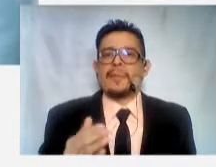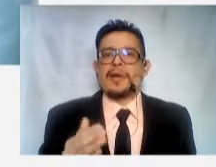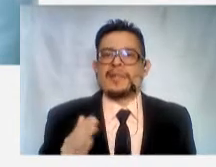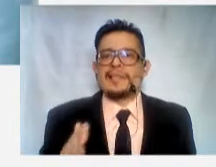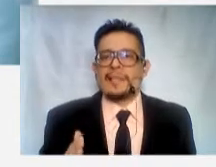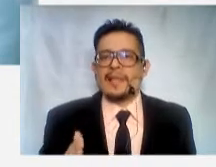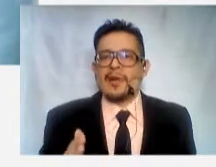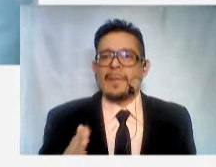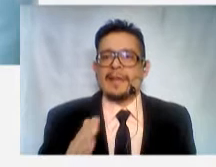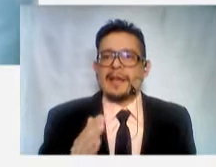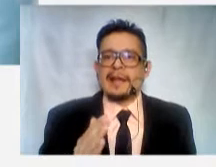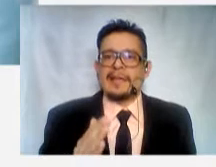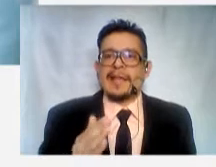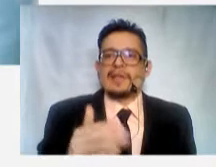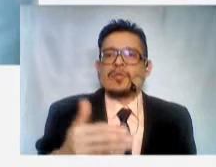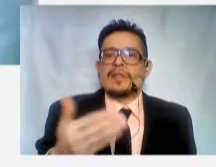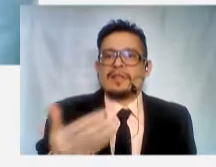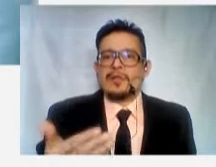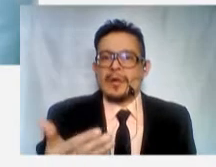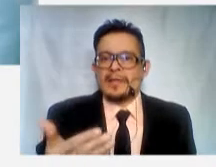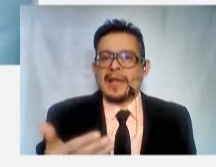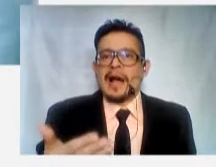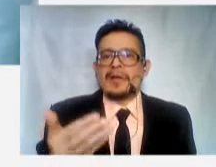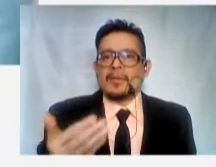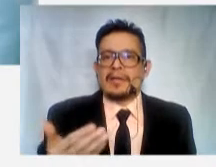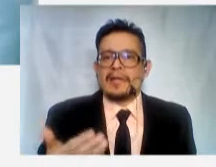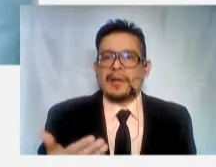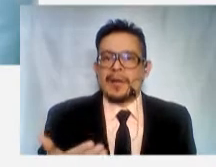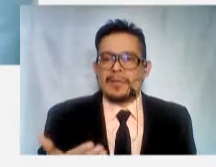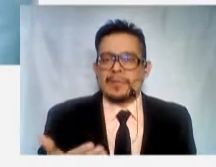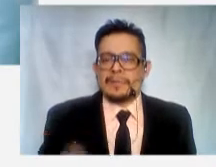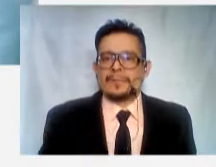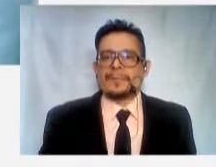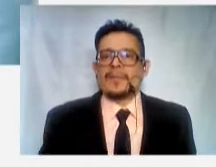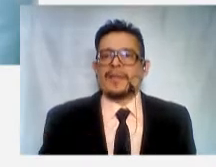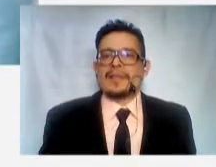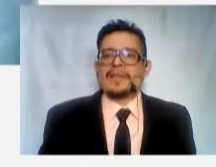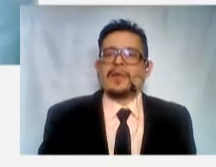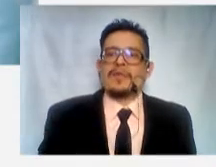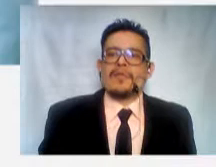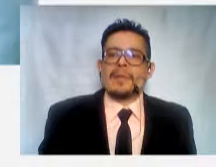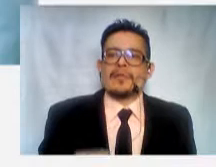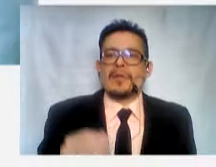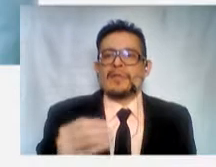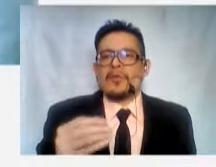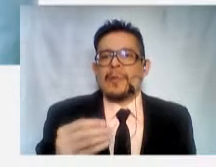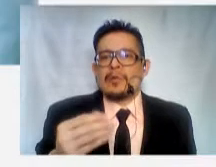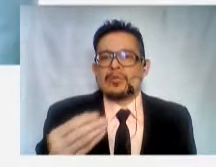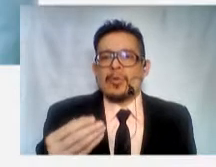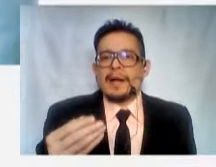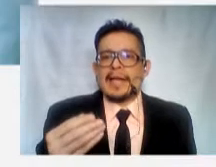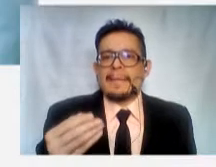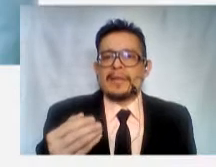para que puedan decidir y acompañarlas en sus decisiones aunque no estén de acuerdo decir con información en